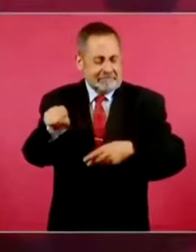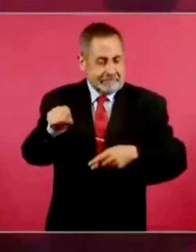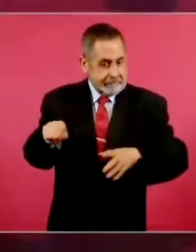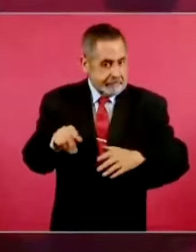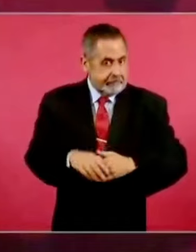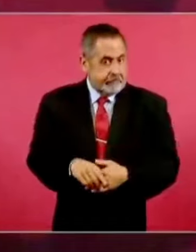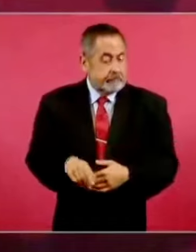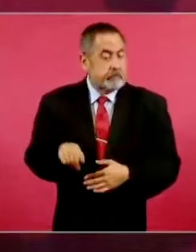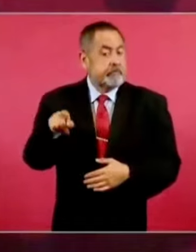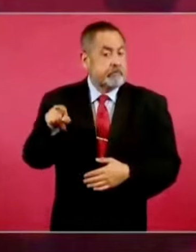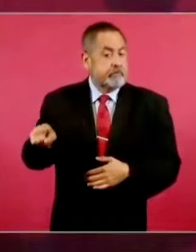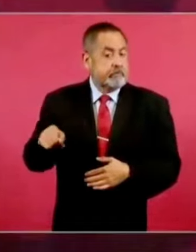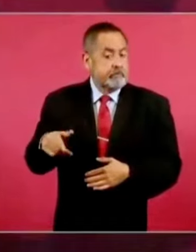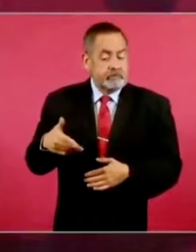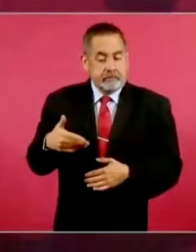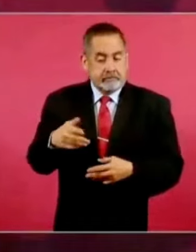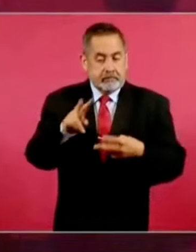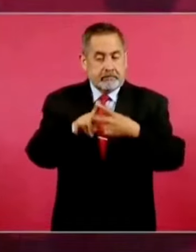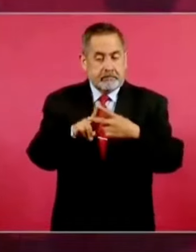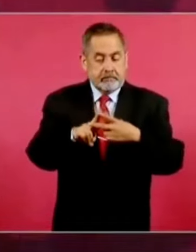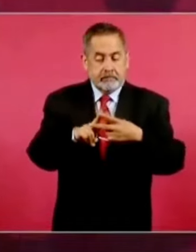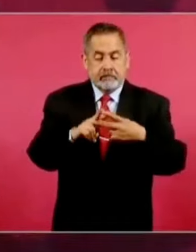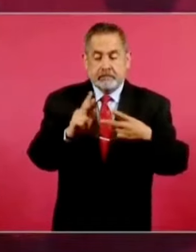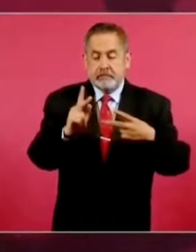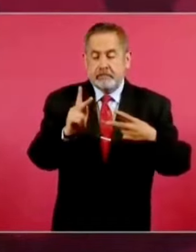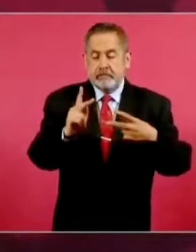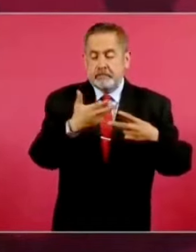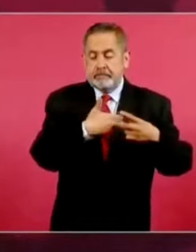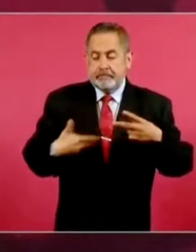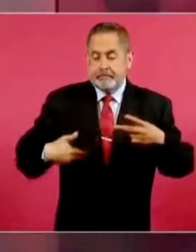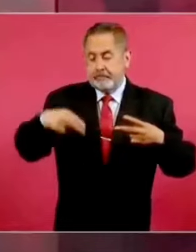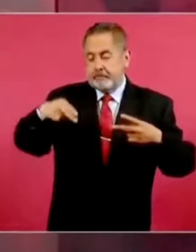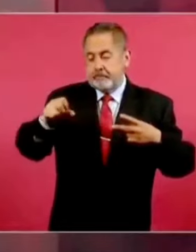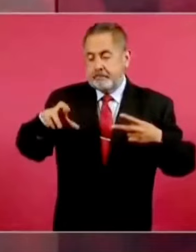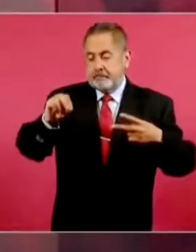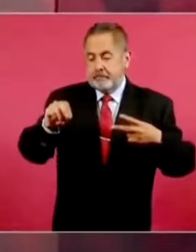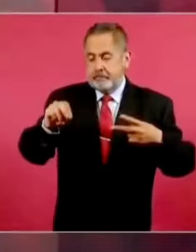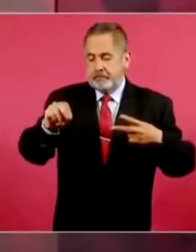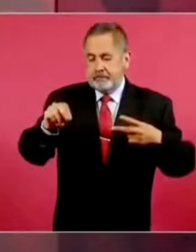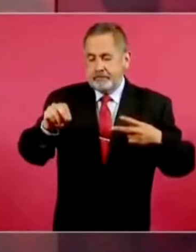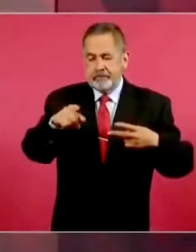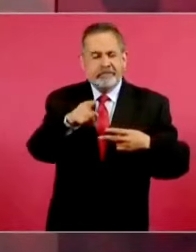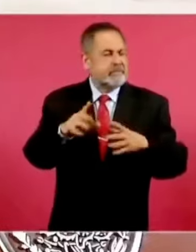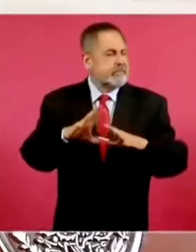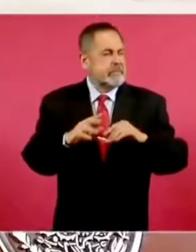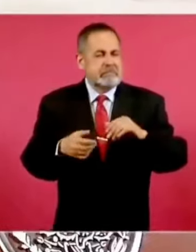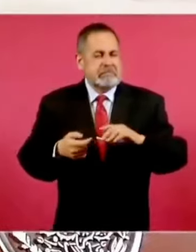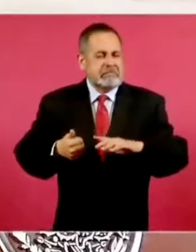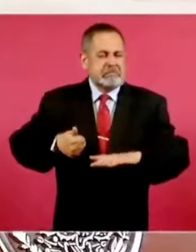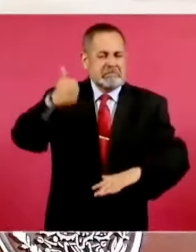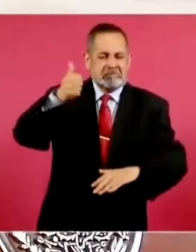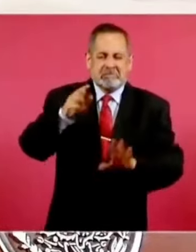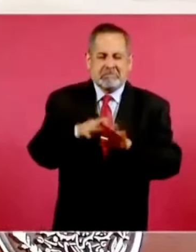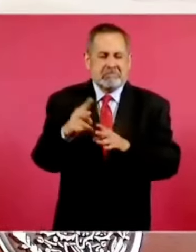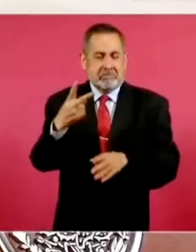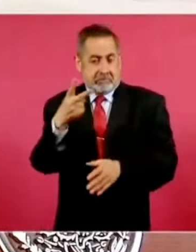de presidente narco, AMLO. Debe llevar como 200 millones,